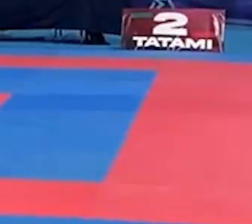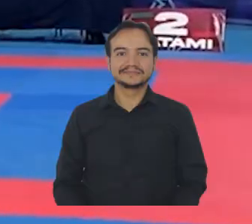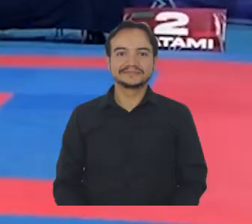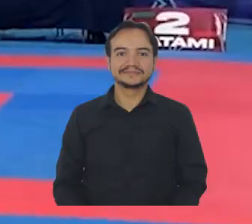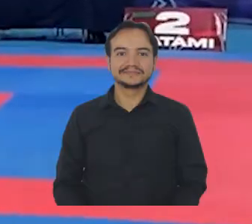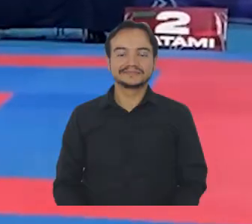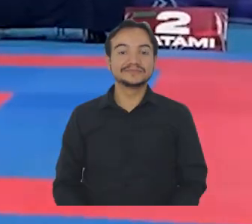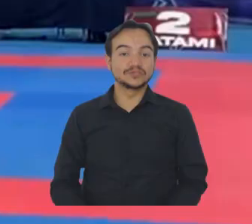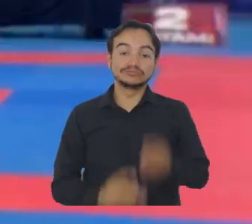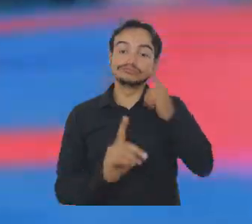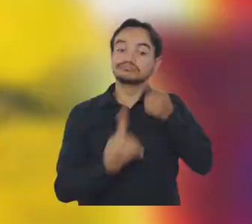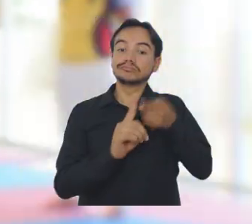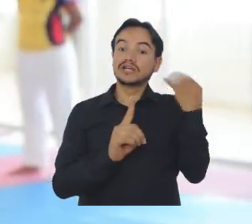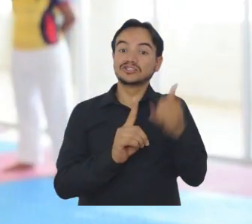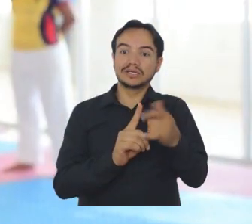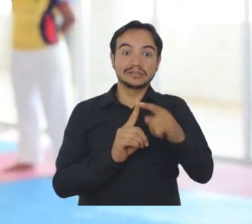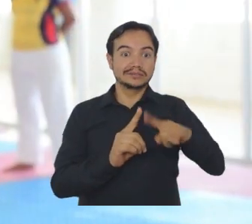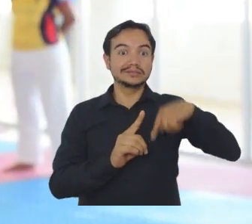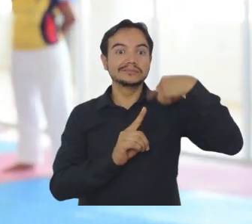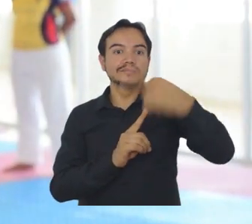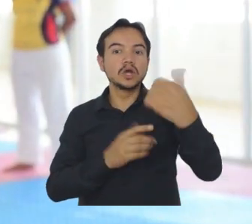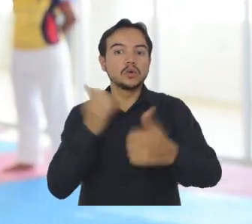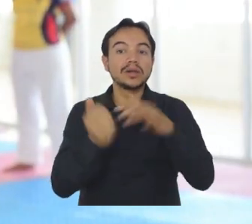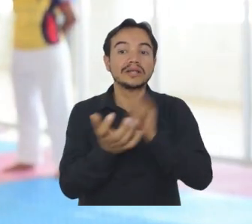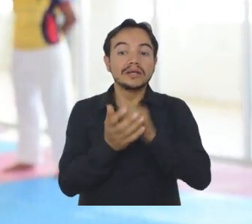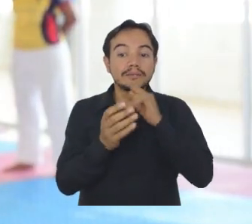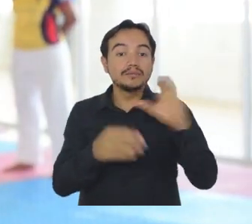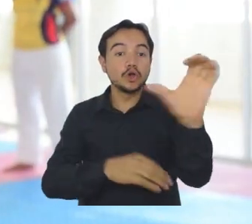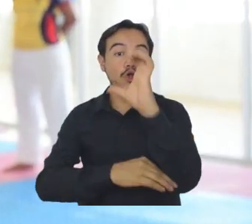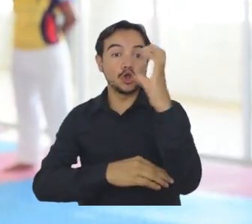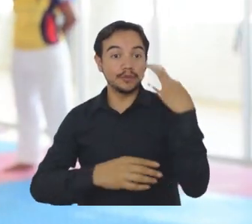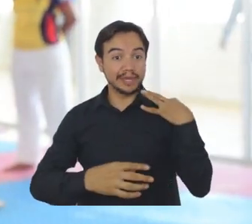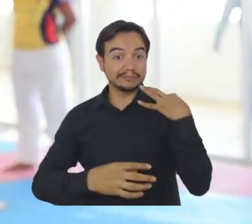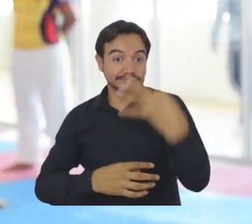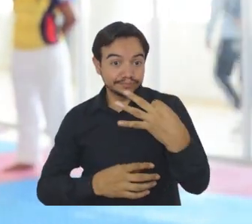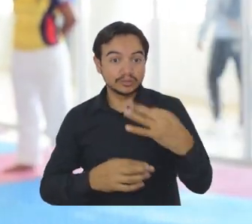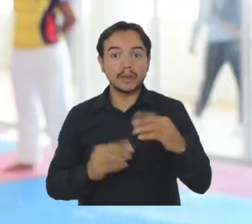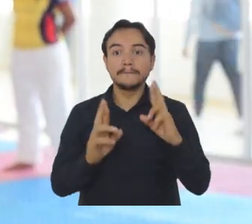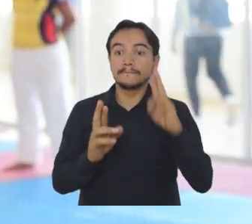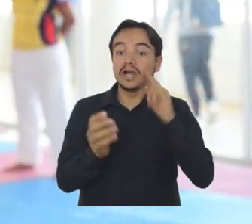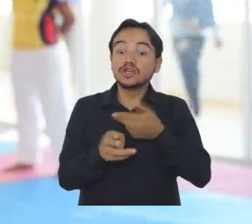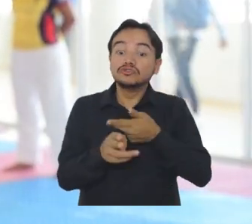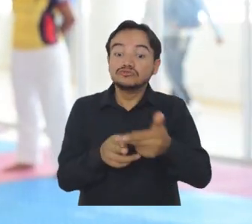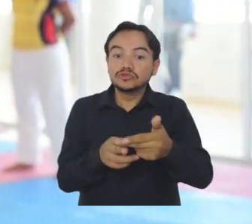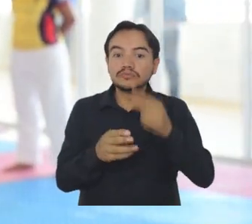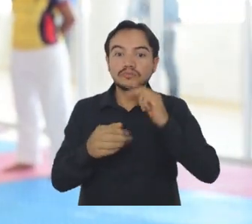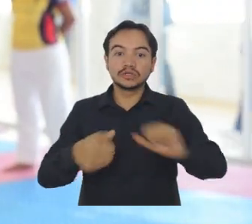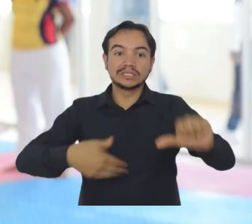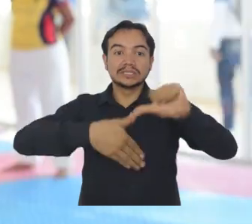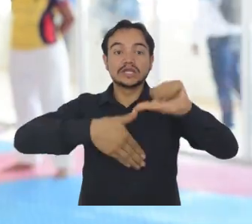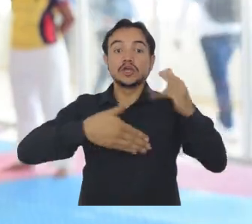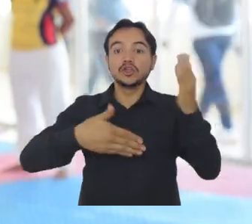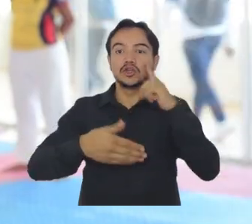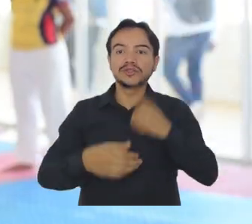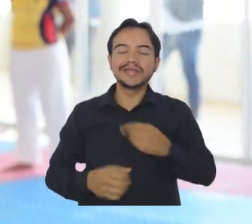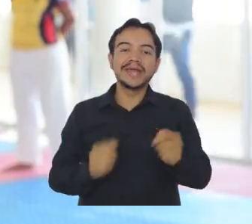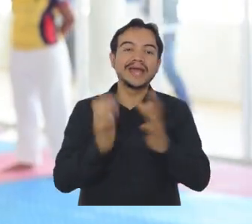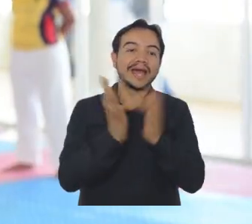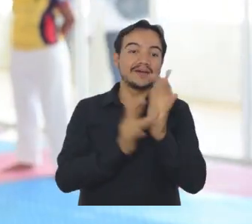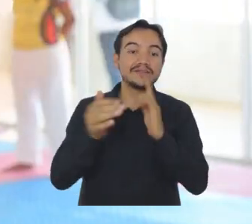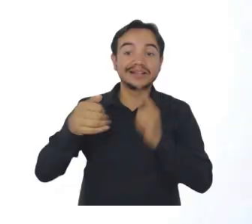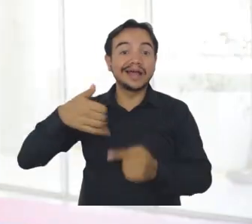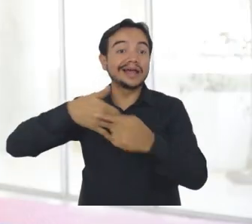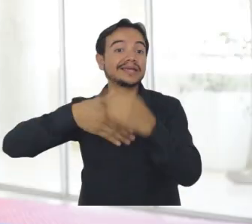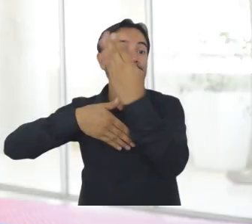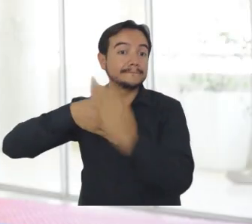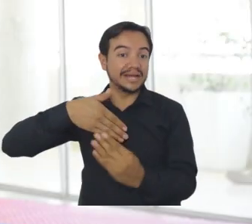A eso es lo que le apunto. Y próximamente también a Selección Colombia, que va a haber un suramericano en abril, que va a ser